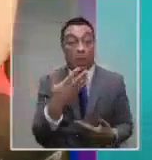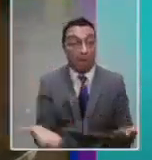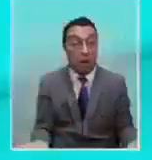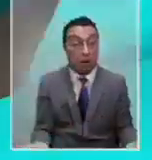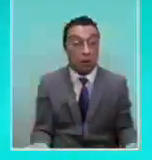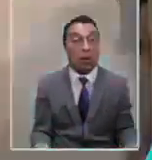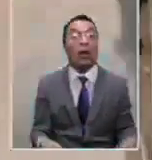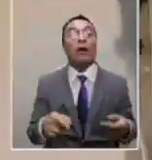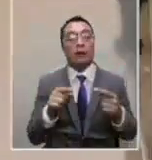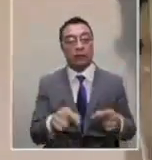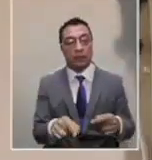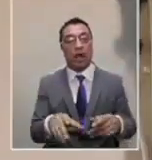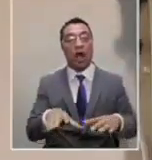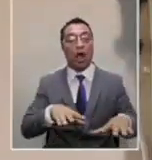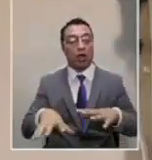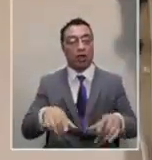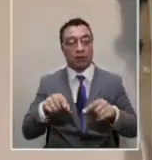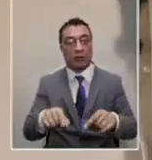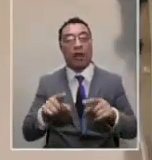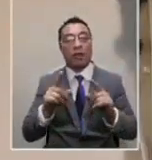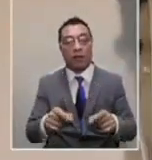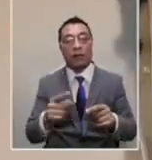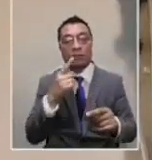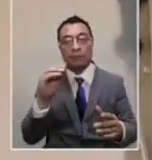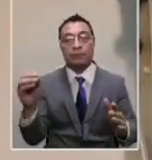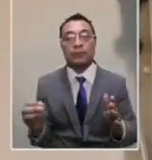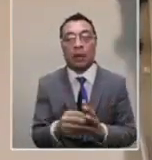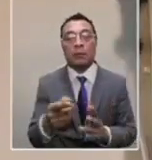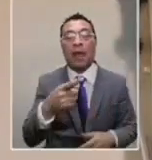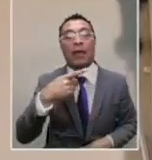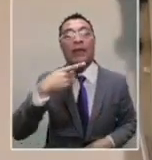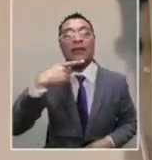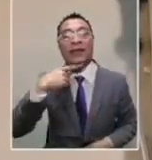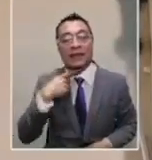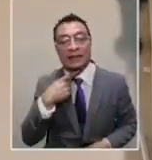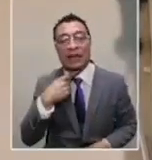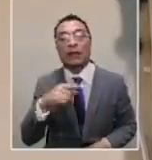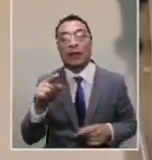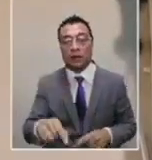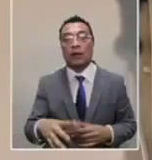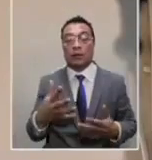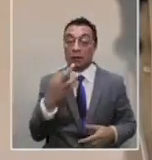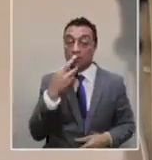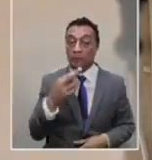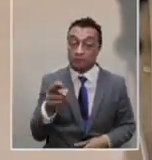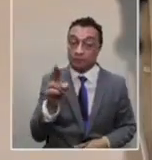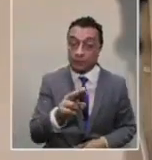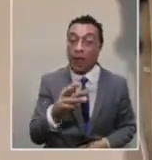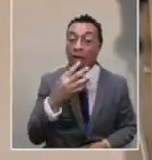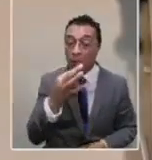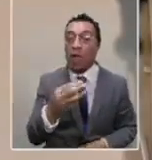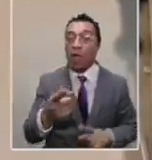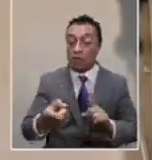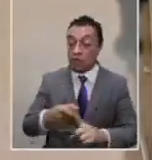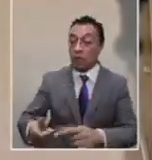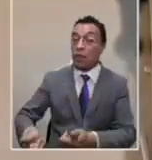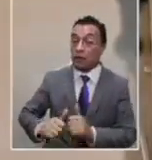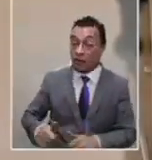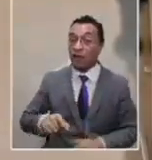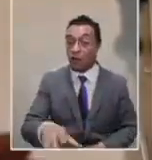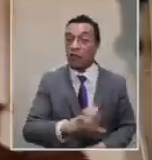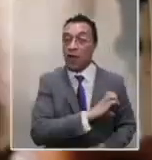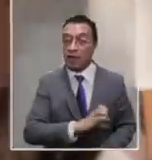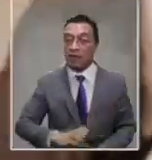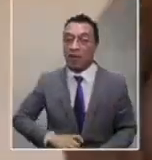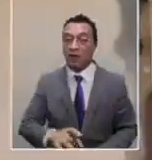de migrantes. Entonces aquí la cuestión migratoria plantea desafíos sumamente interesantes y, valga la redundancia, desafiantes para el Estado